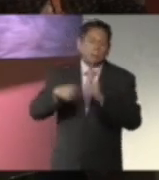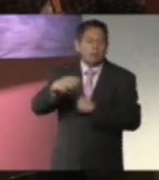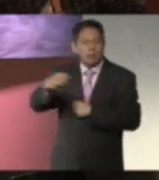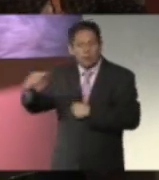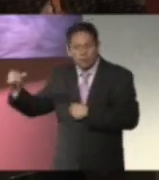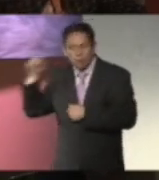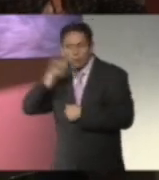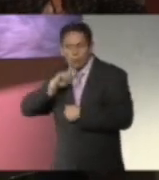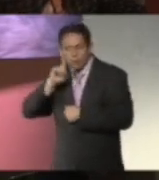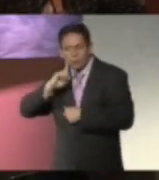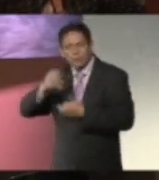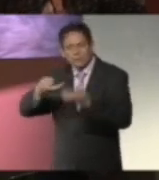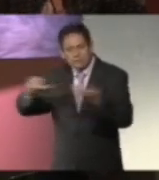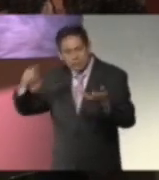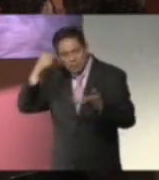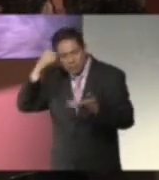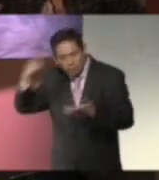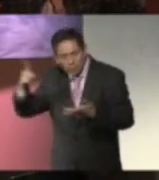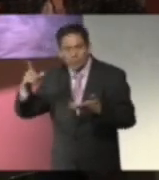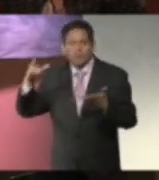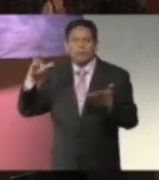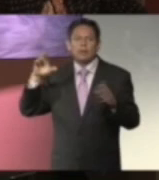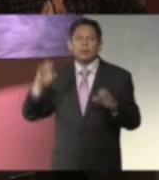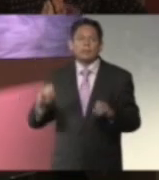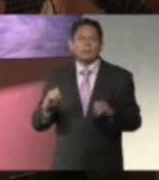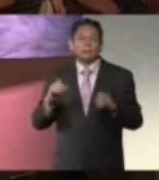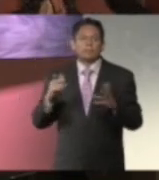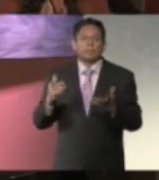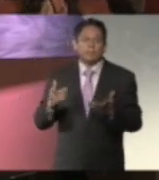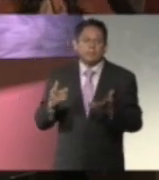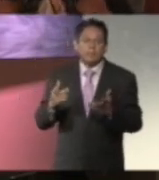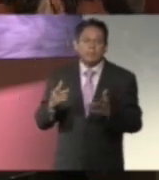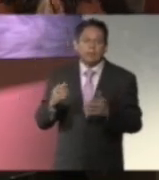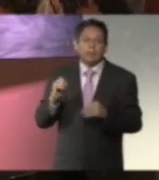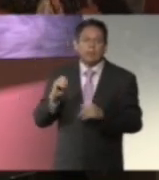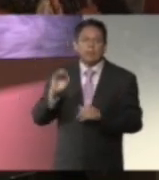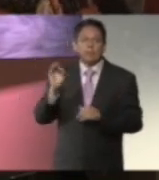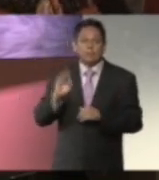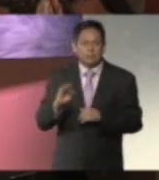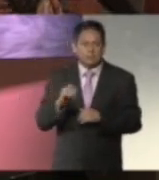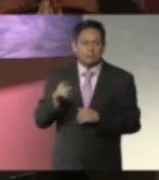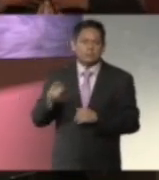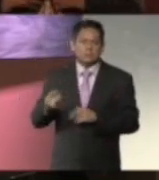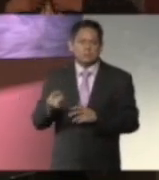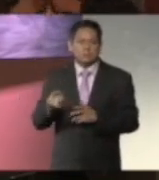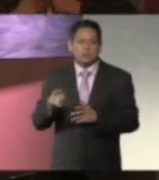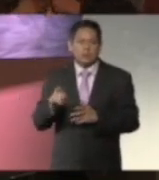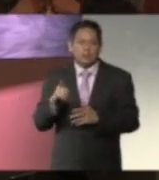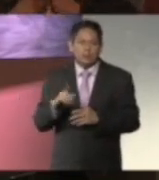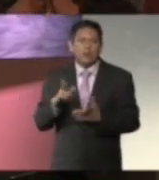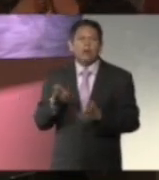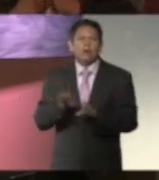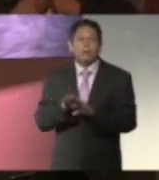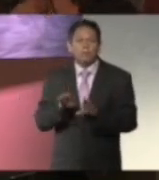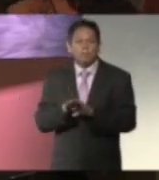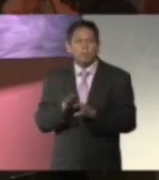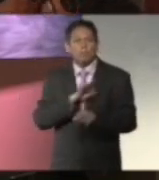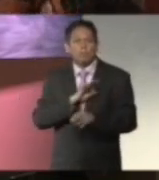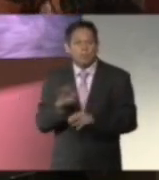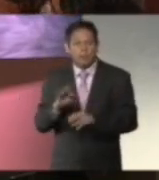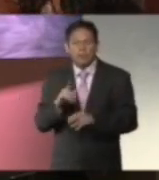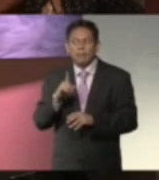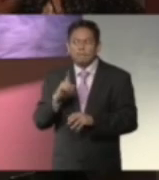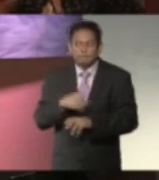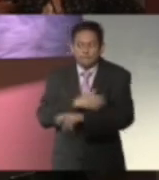los diferentes ámbitos que tengan que ver con ese poder que necesitamos para resolver nuestras vidas,